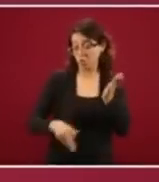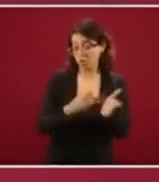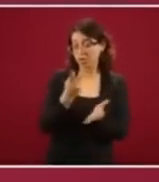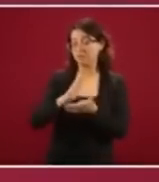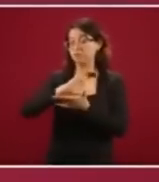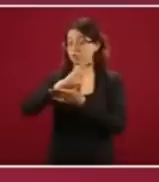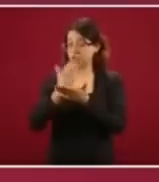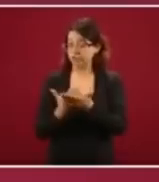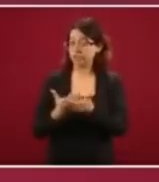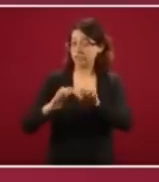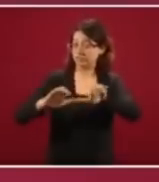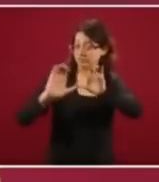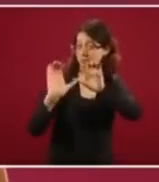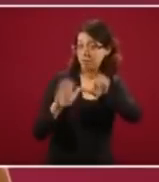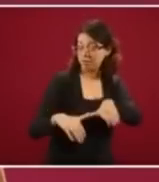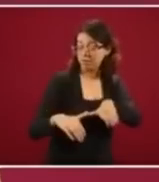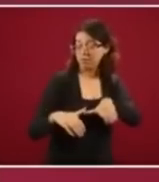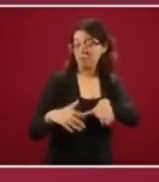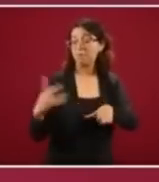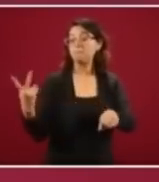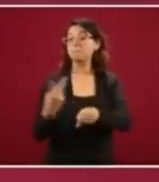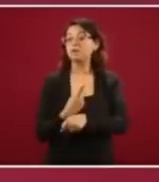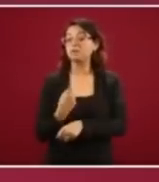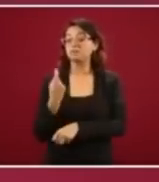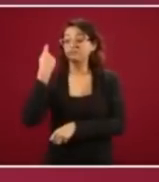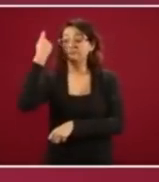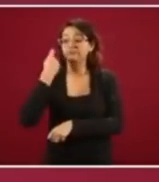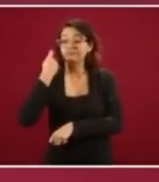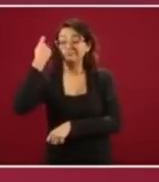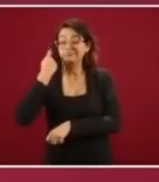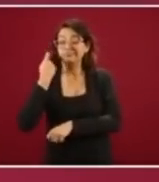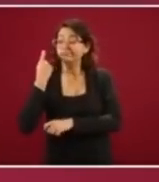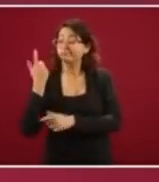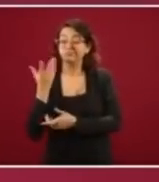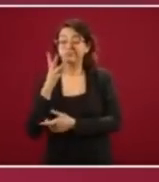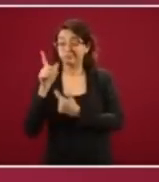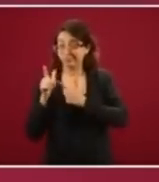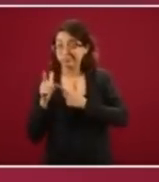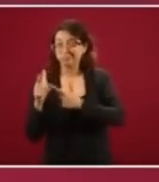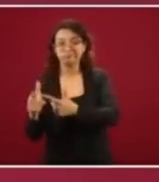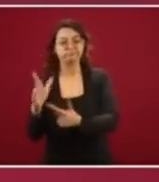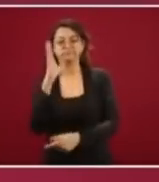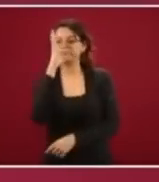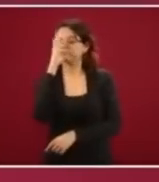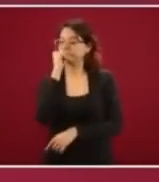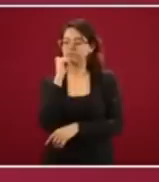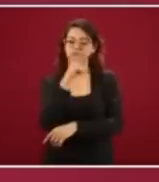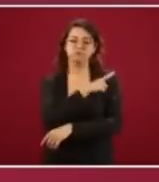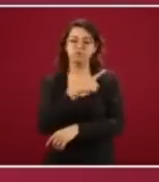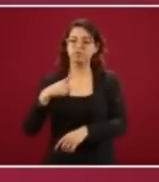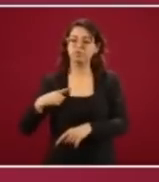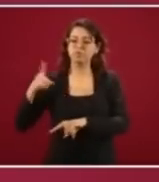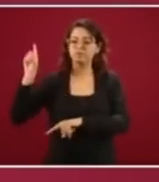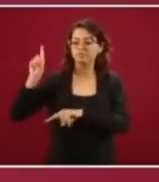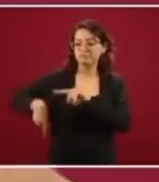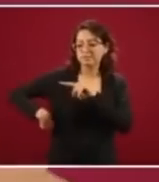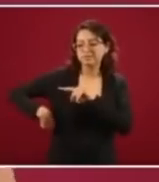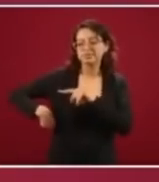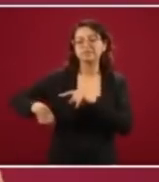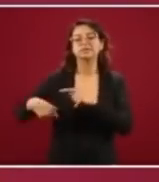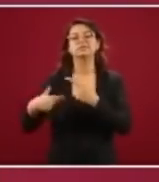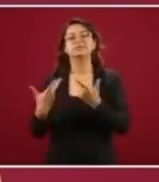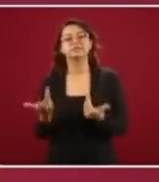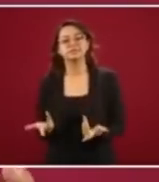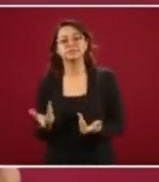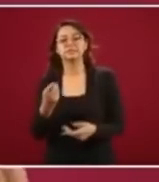manera formal, entonces se suspendería su derecho a recibir su pensión. Entonces,